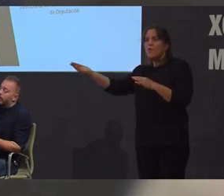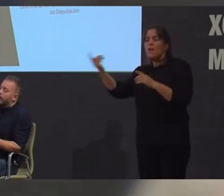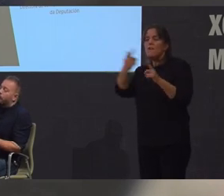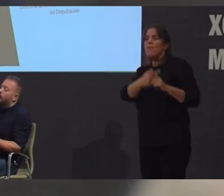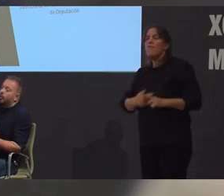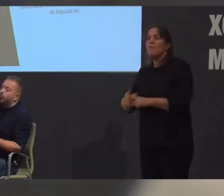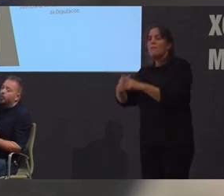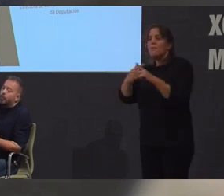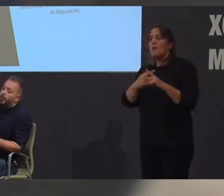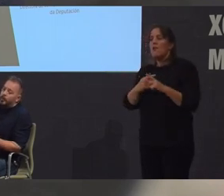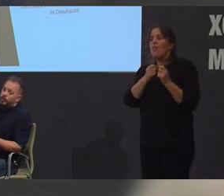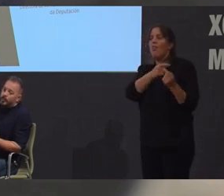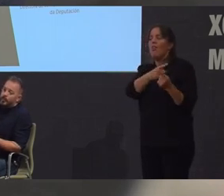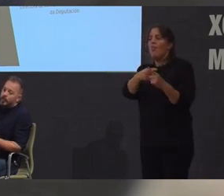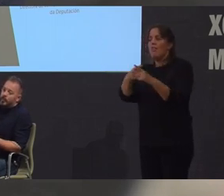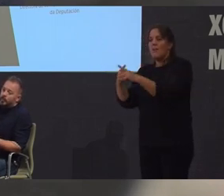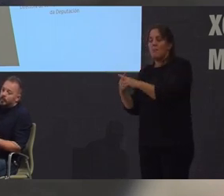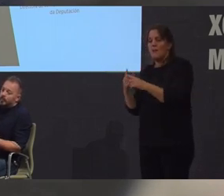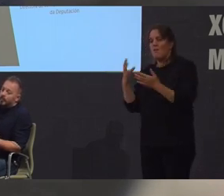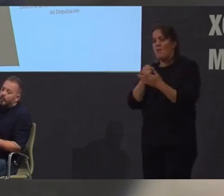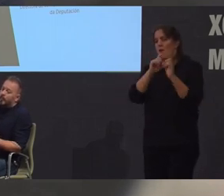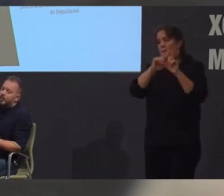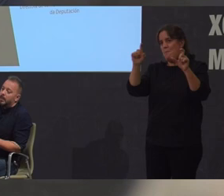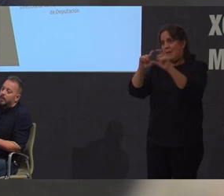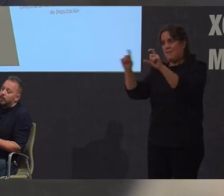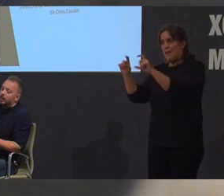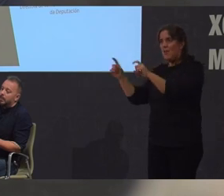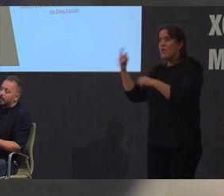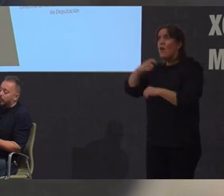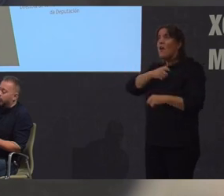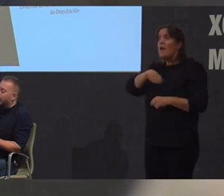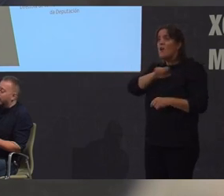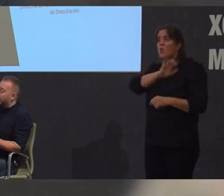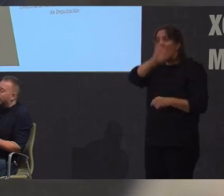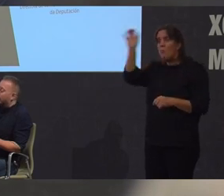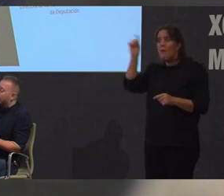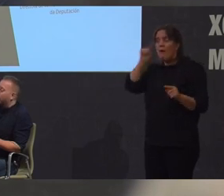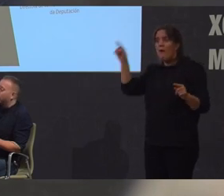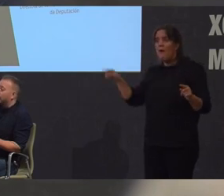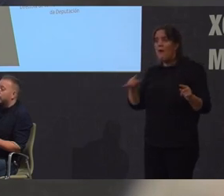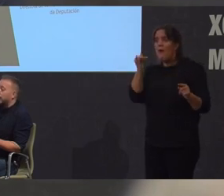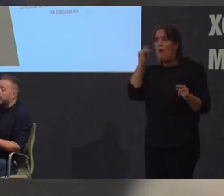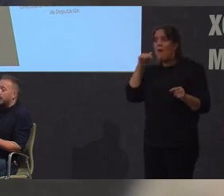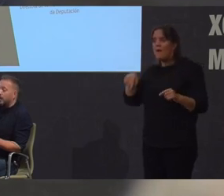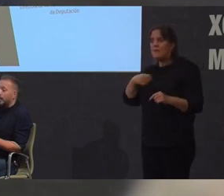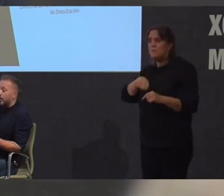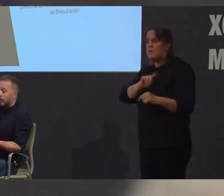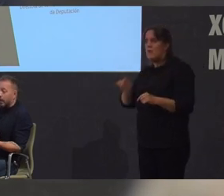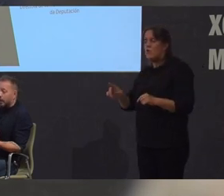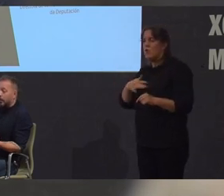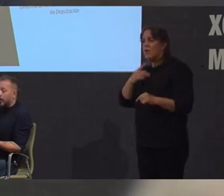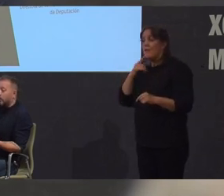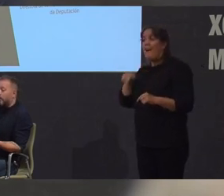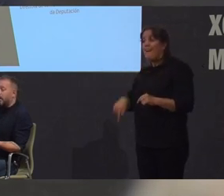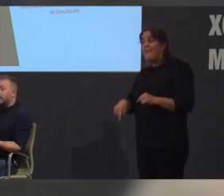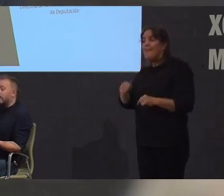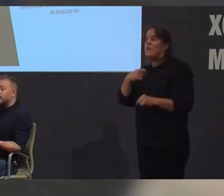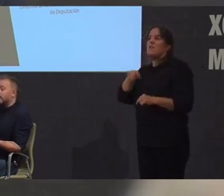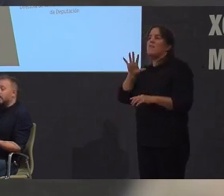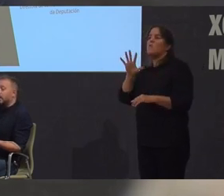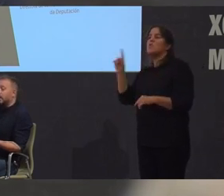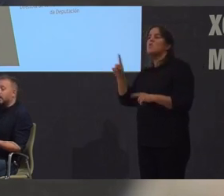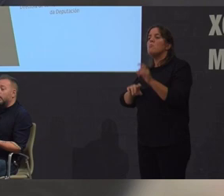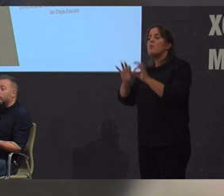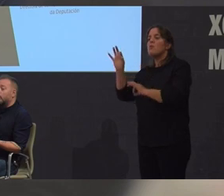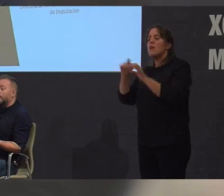empresarios. Eso ocurrió en toda Europa menos en España. En España lo que se hizo fue que el 51% del accionariado se quedó en manos de